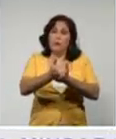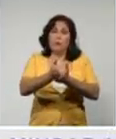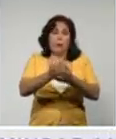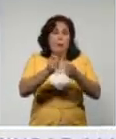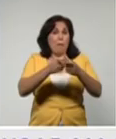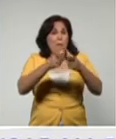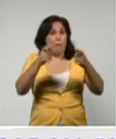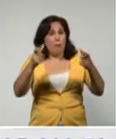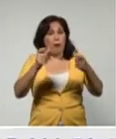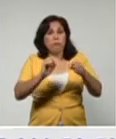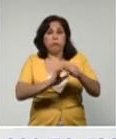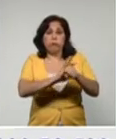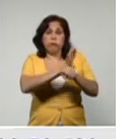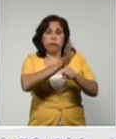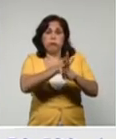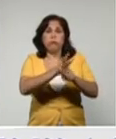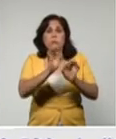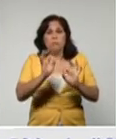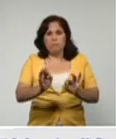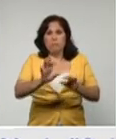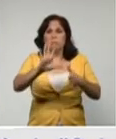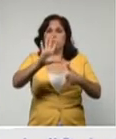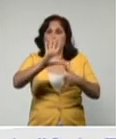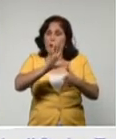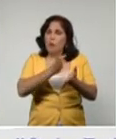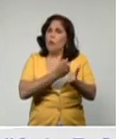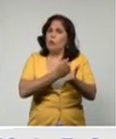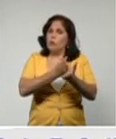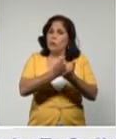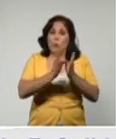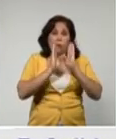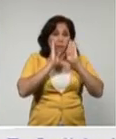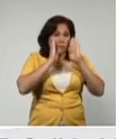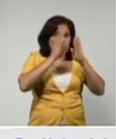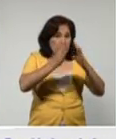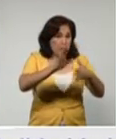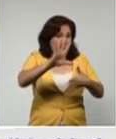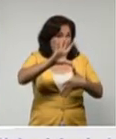número, sigue como epicentro de la enfermedad,